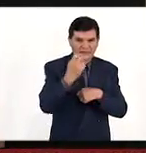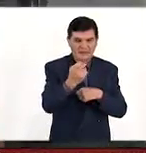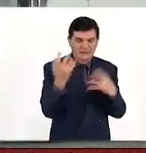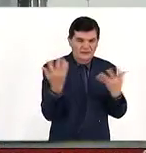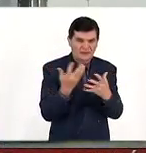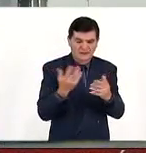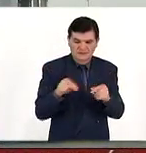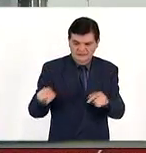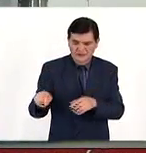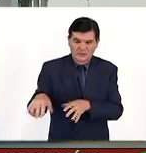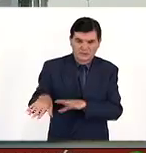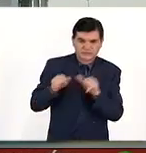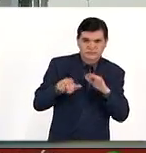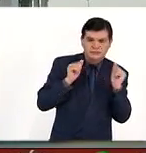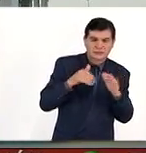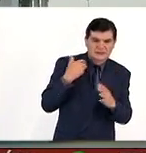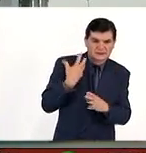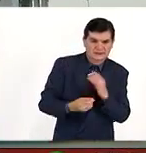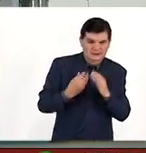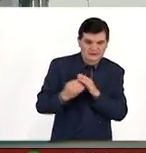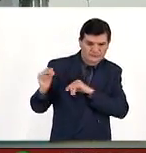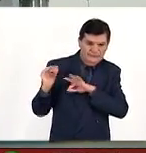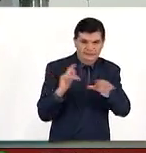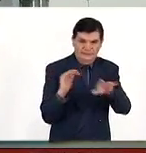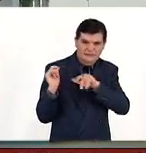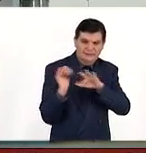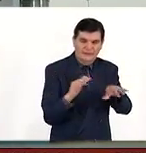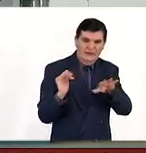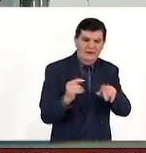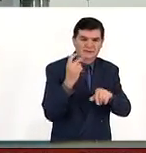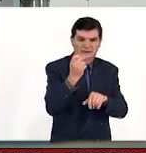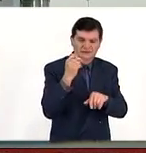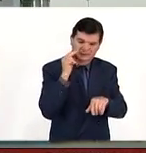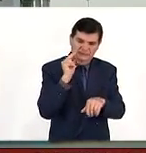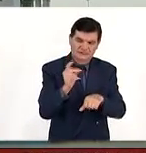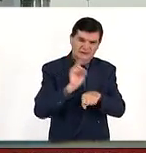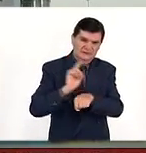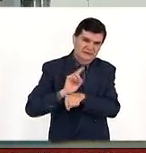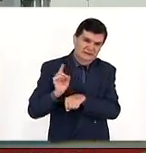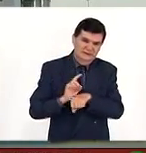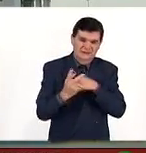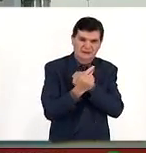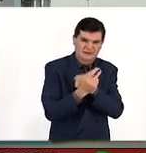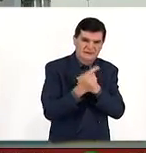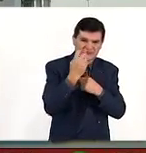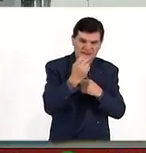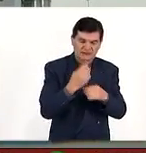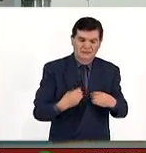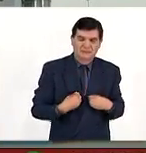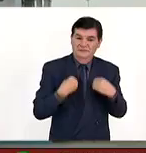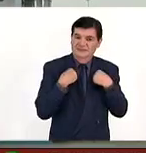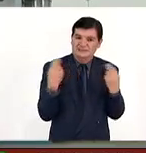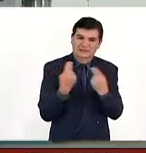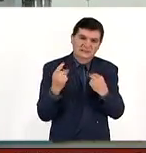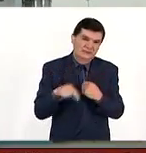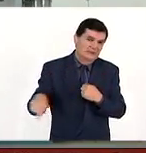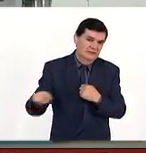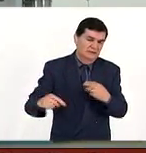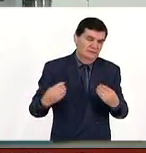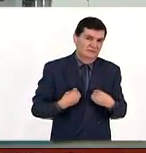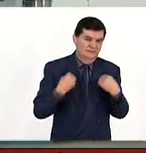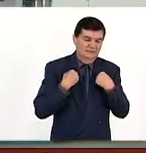que las oleadas de emigrantes sean las que estamos viendo todos los días en la tele no es una cuestión de supervivencia y eso lógicamente